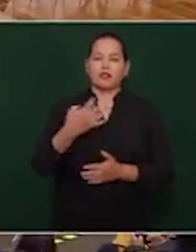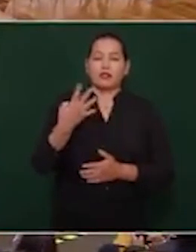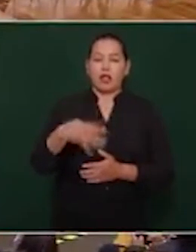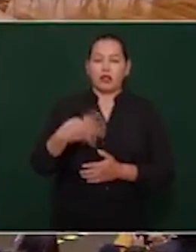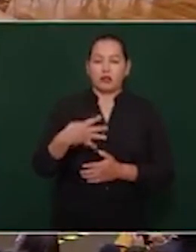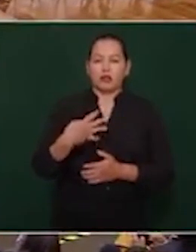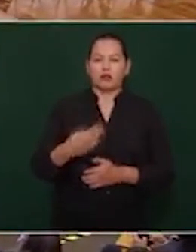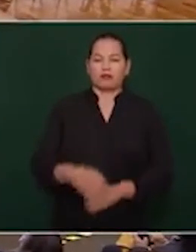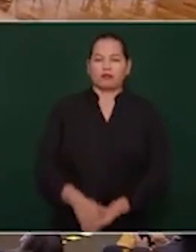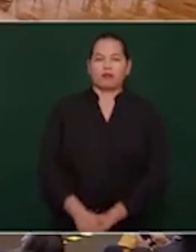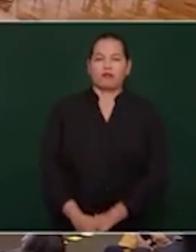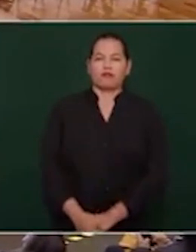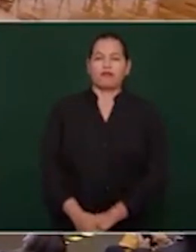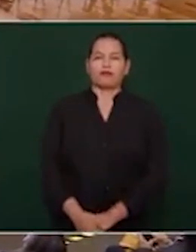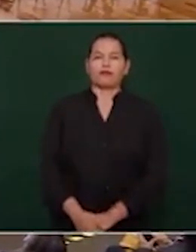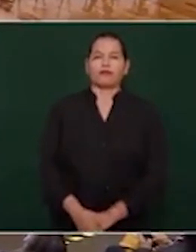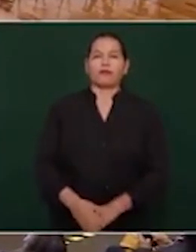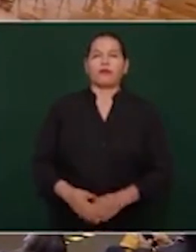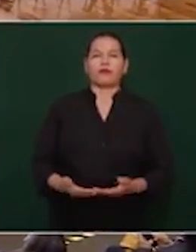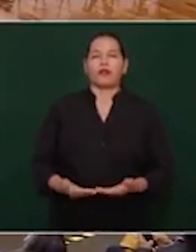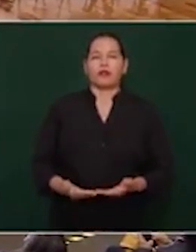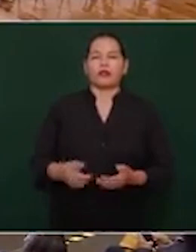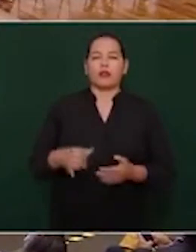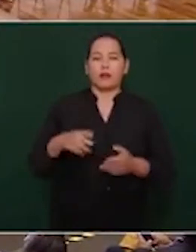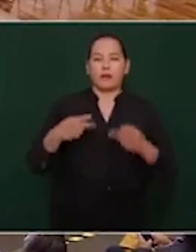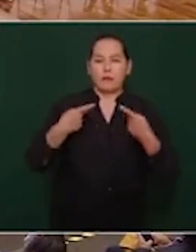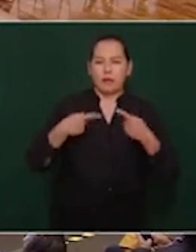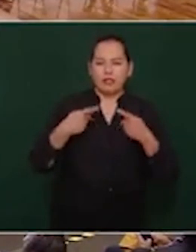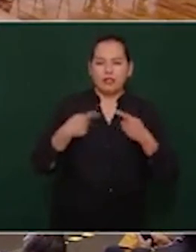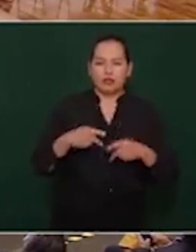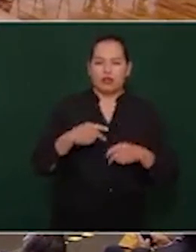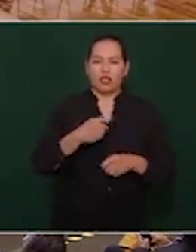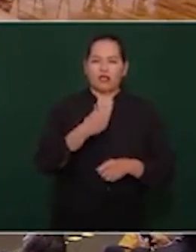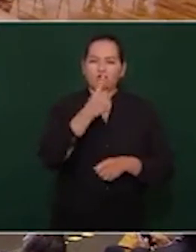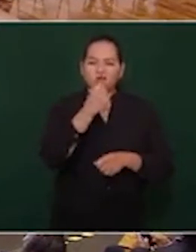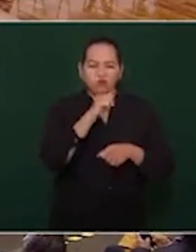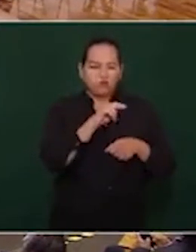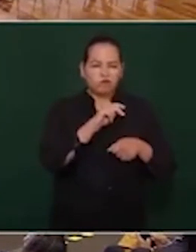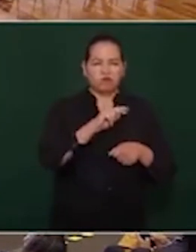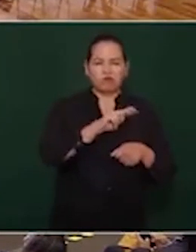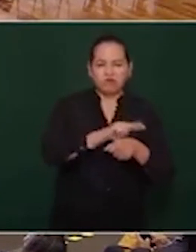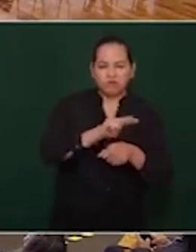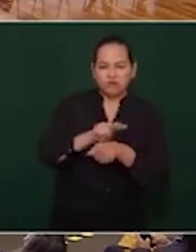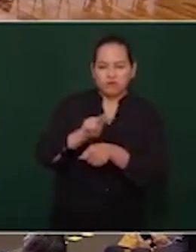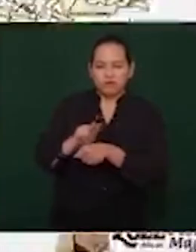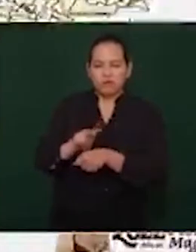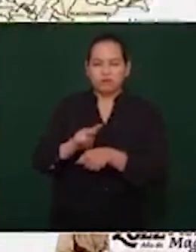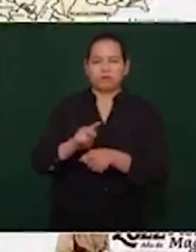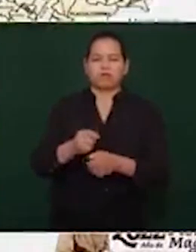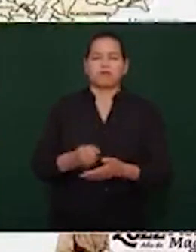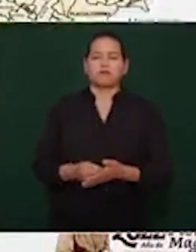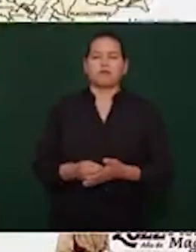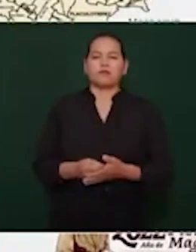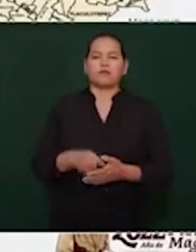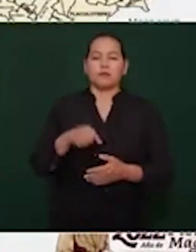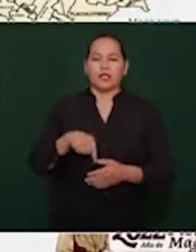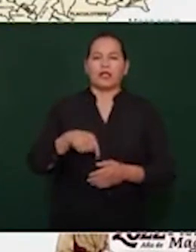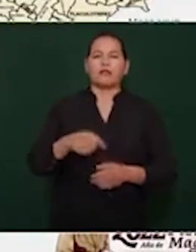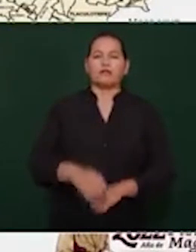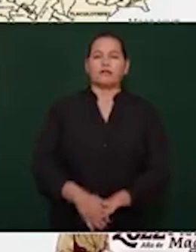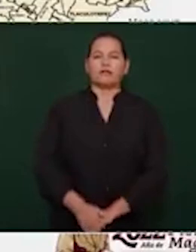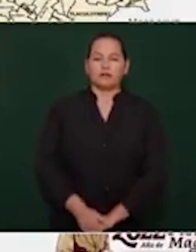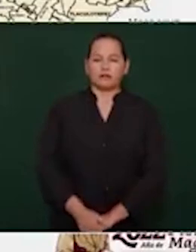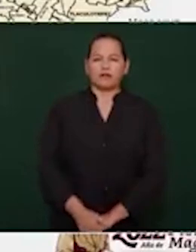35.514. En cuanto a efectivos del personal de seguridad pública, hablando de la policía del estado,